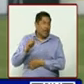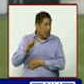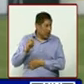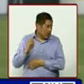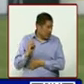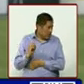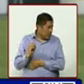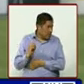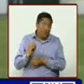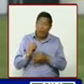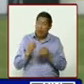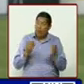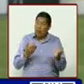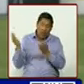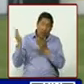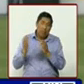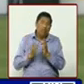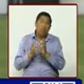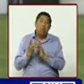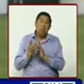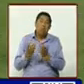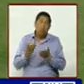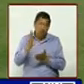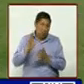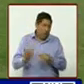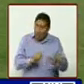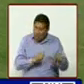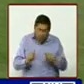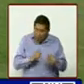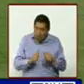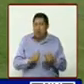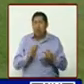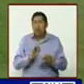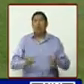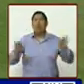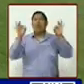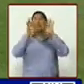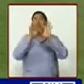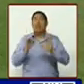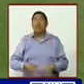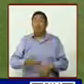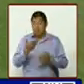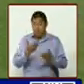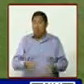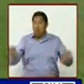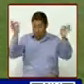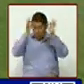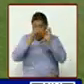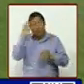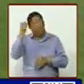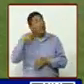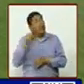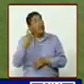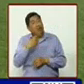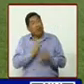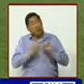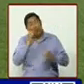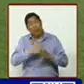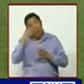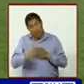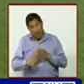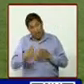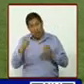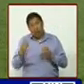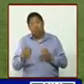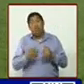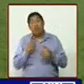y llevar la palabra de Dios a través de tus actos y tus acciones es muy importante. Oye, es muy importante lo que dices, ¿no? Porque siempre se dice, para cualquier profesión,